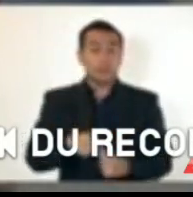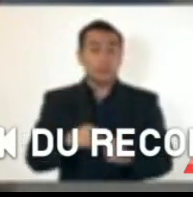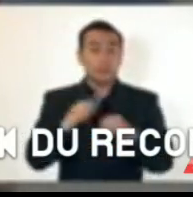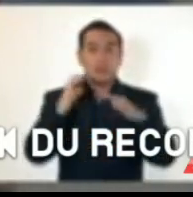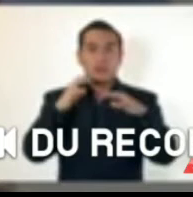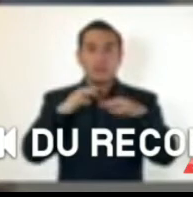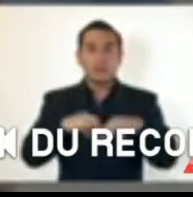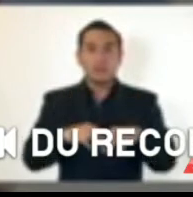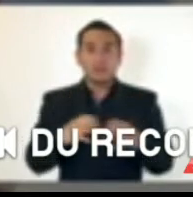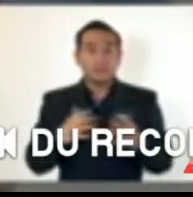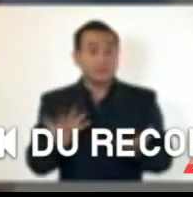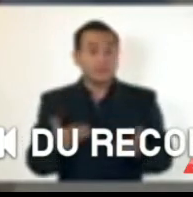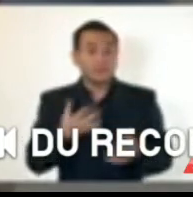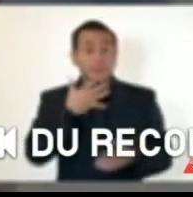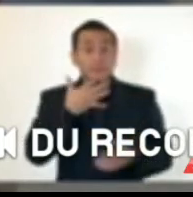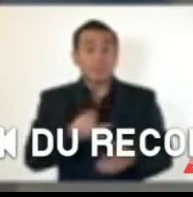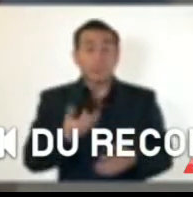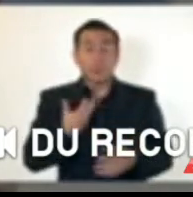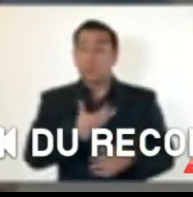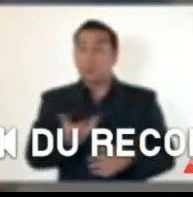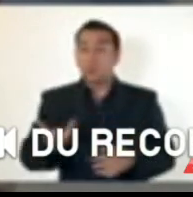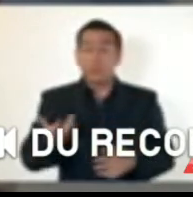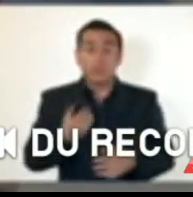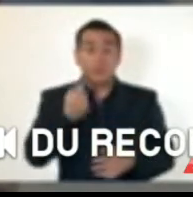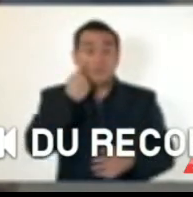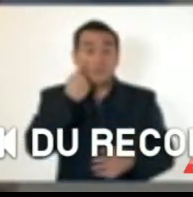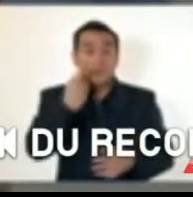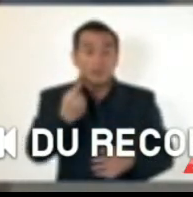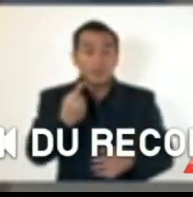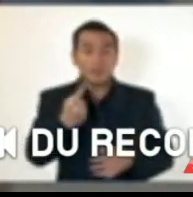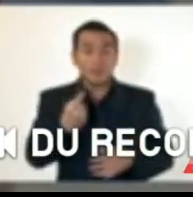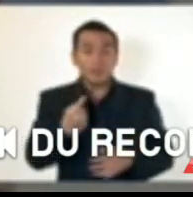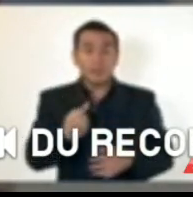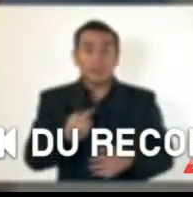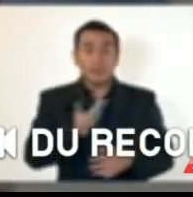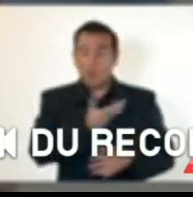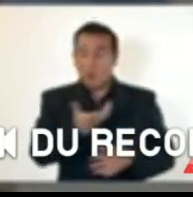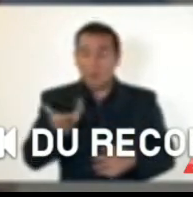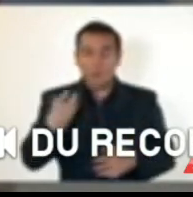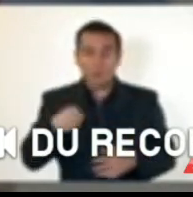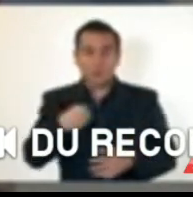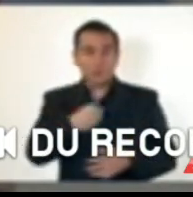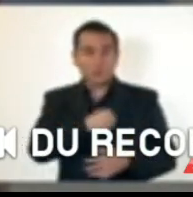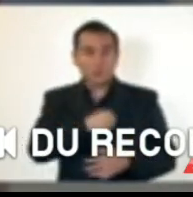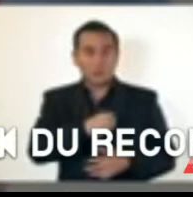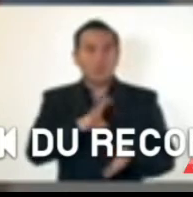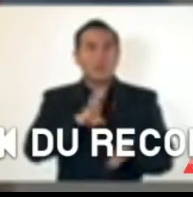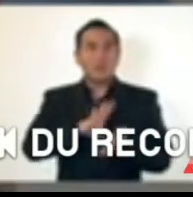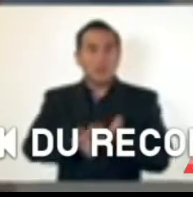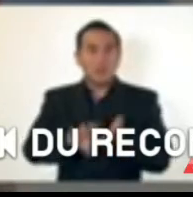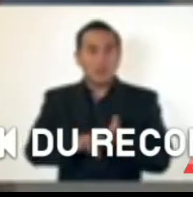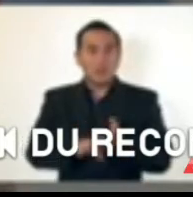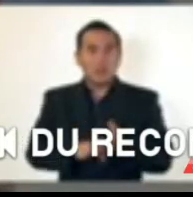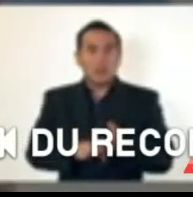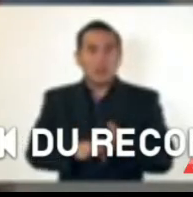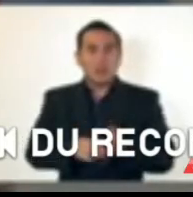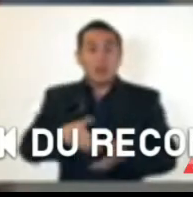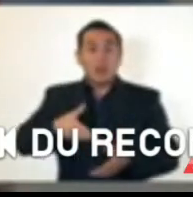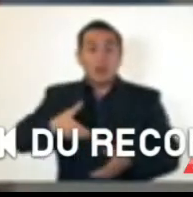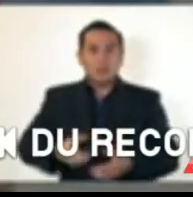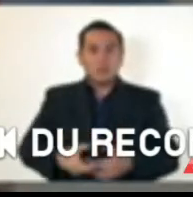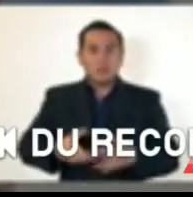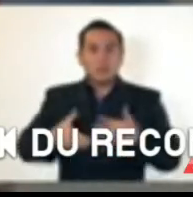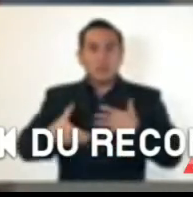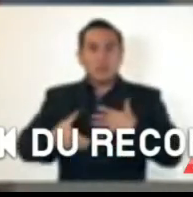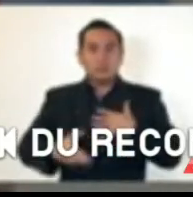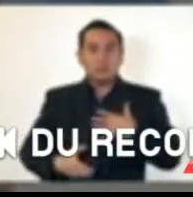Nueva York. Más morgues que Nueva York. Más insumos médicos que Nueva York. Más ventiladores mecánicos. No podemos tener más